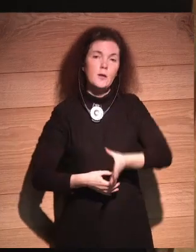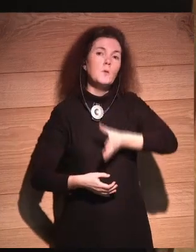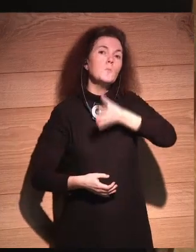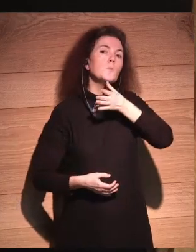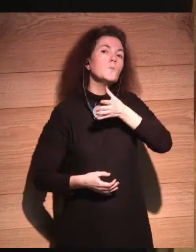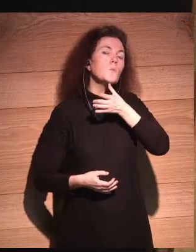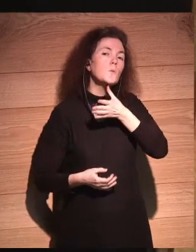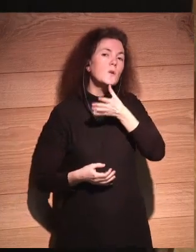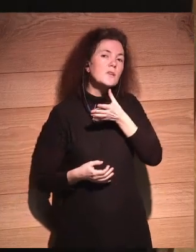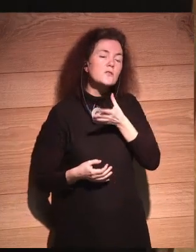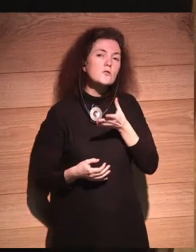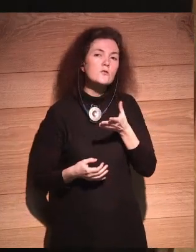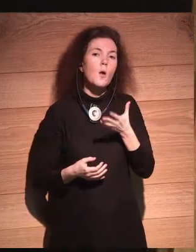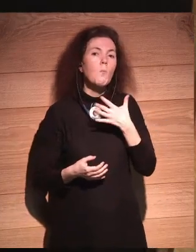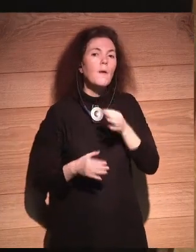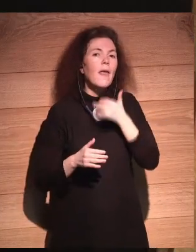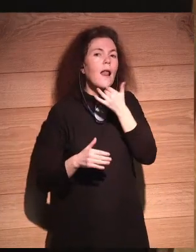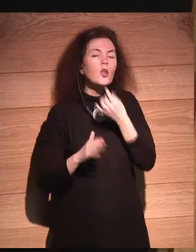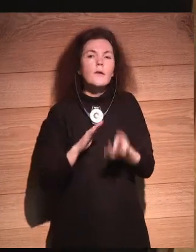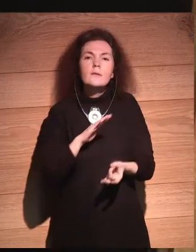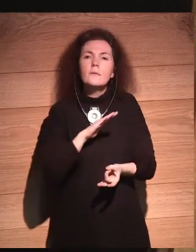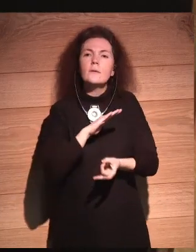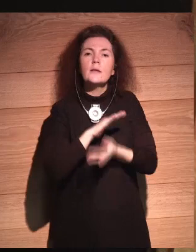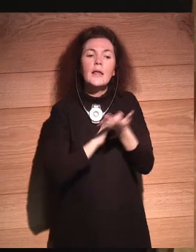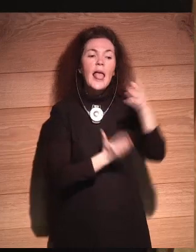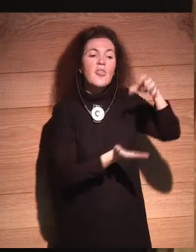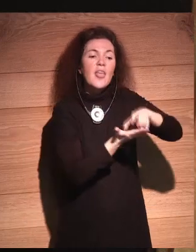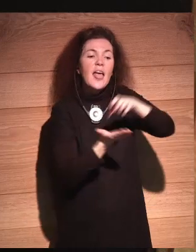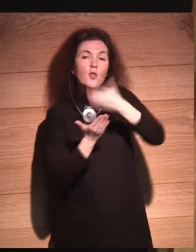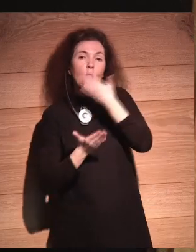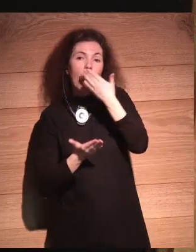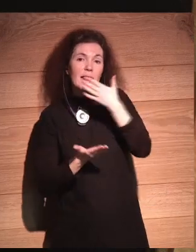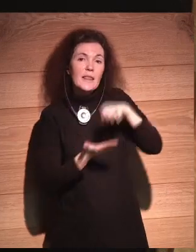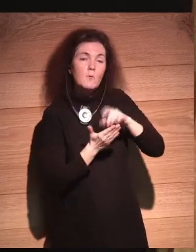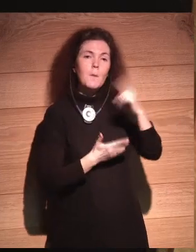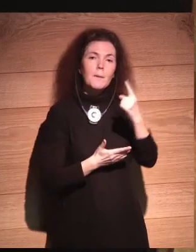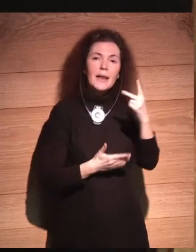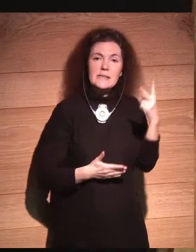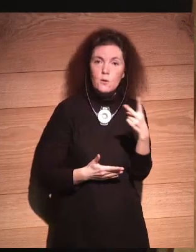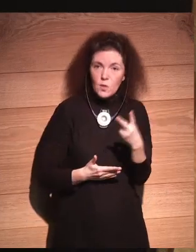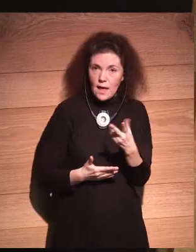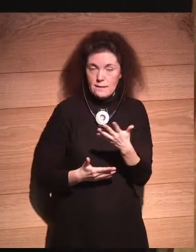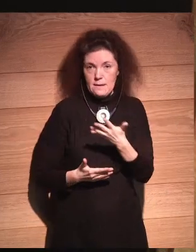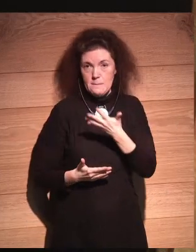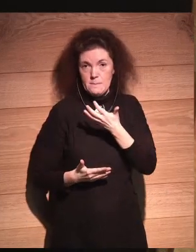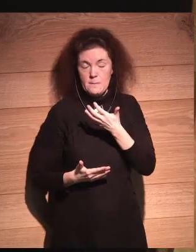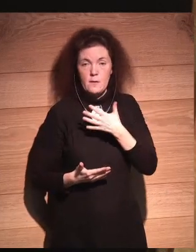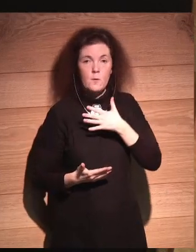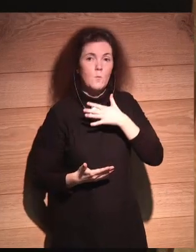existencia que pudiera crearse en cada centro educativo, tanto de primaria como de